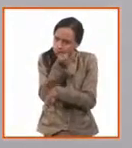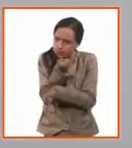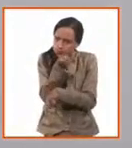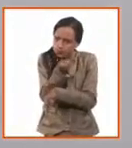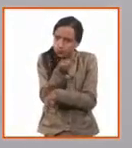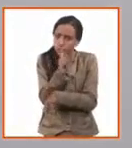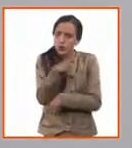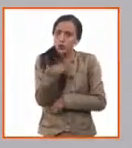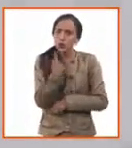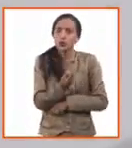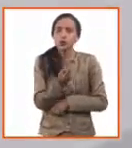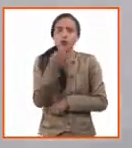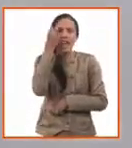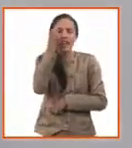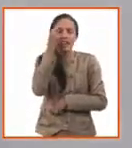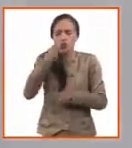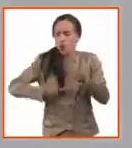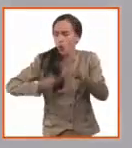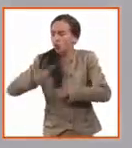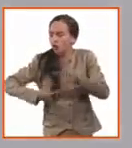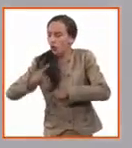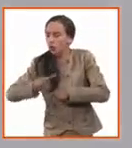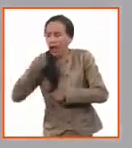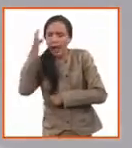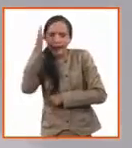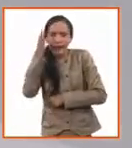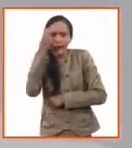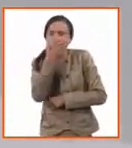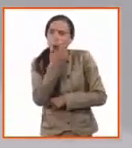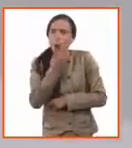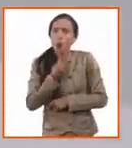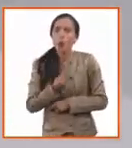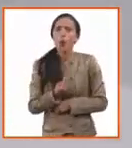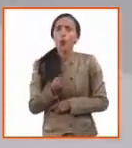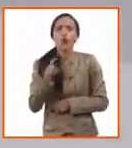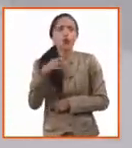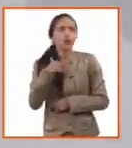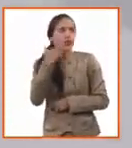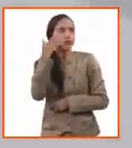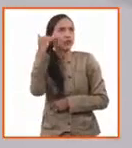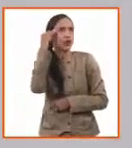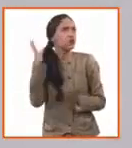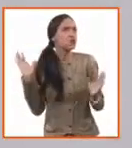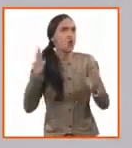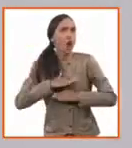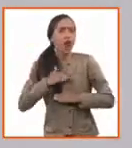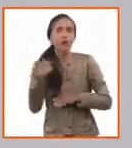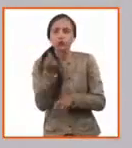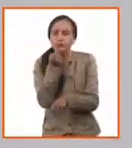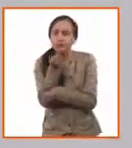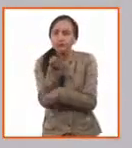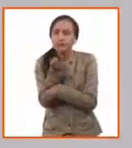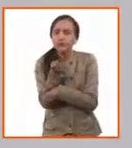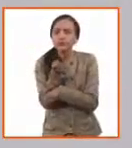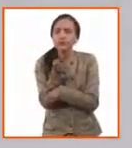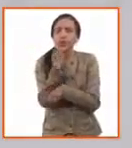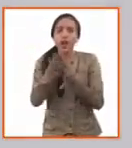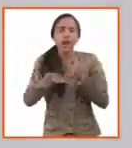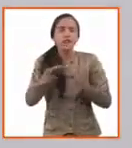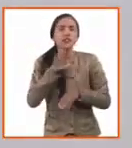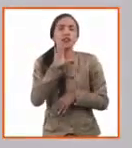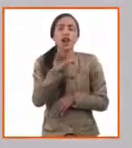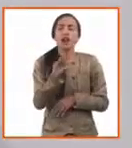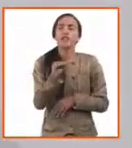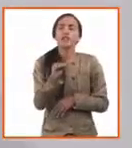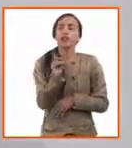enfrentándonos a criterios que no están suficientemente formados que no tienen suficiente valor en muchas ocasiones también se habla de